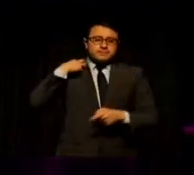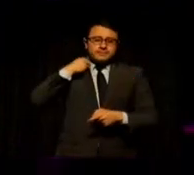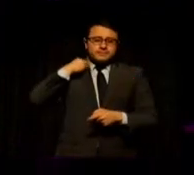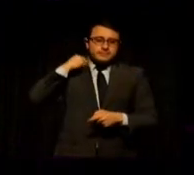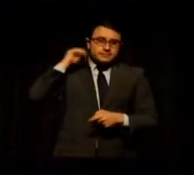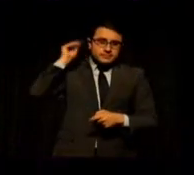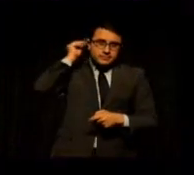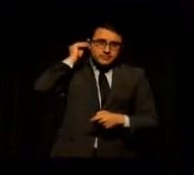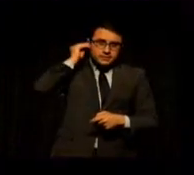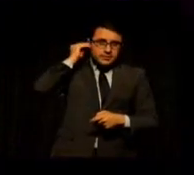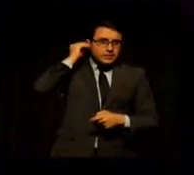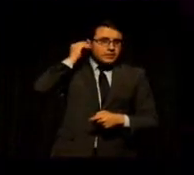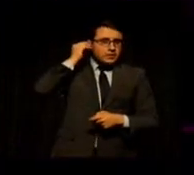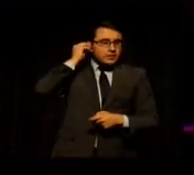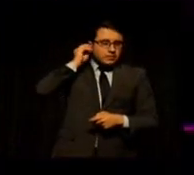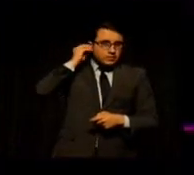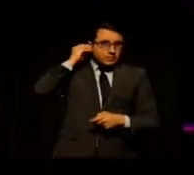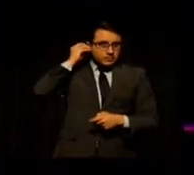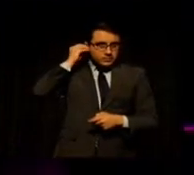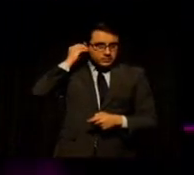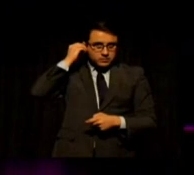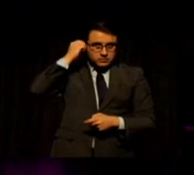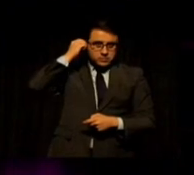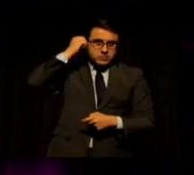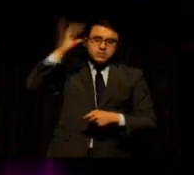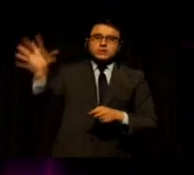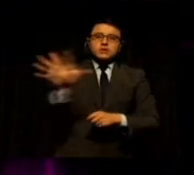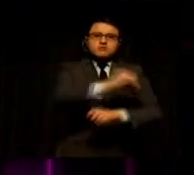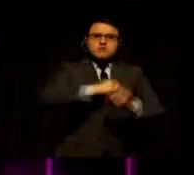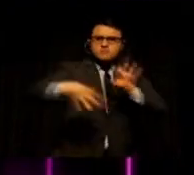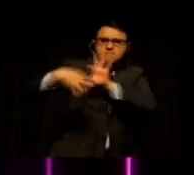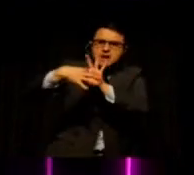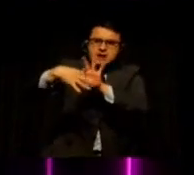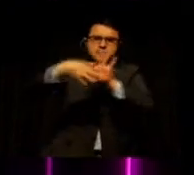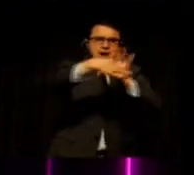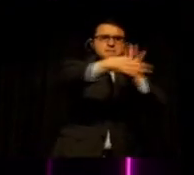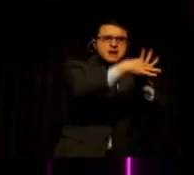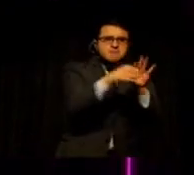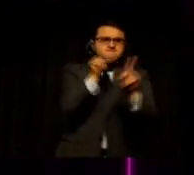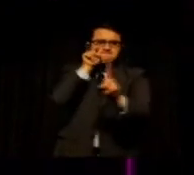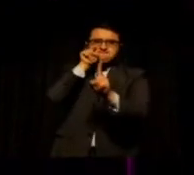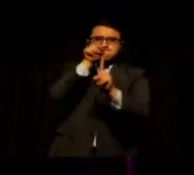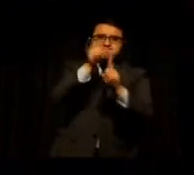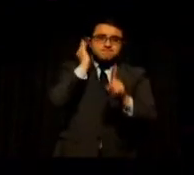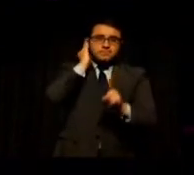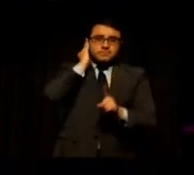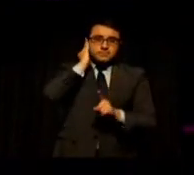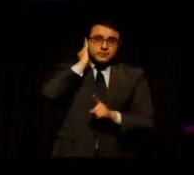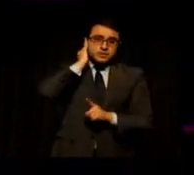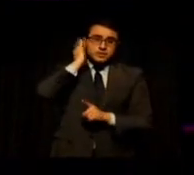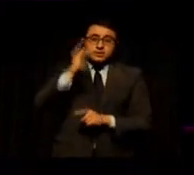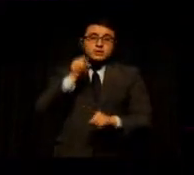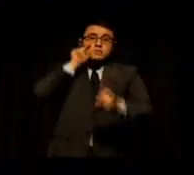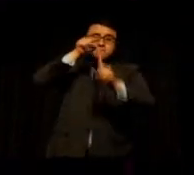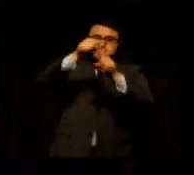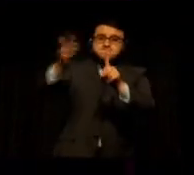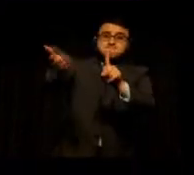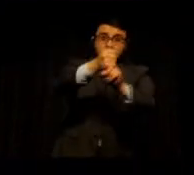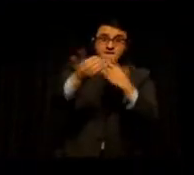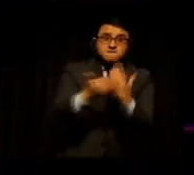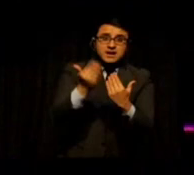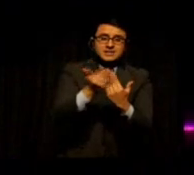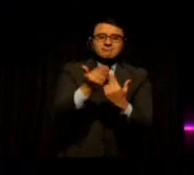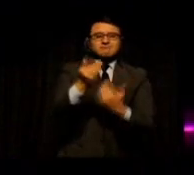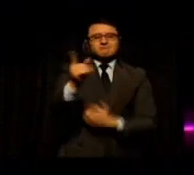se conecten en a propósito y lograr ese anhelo no es fácil se construye